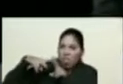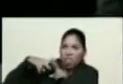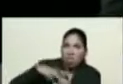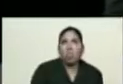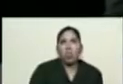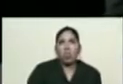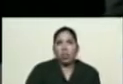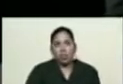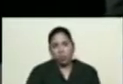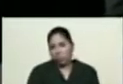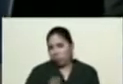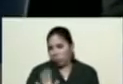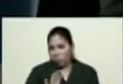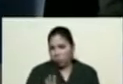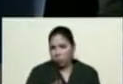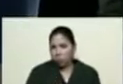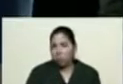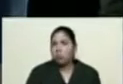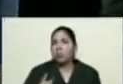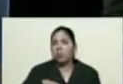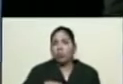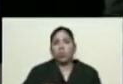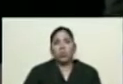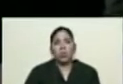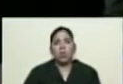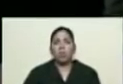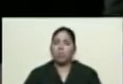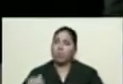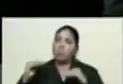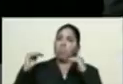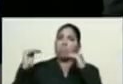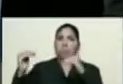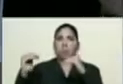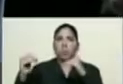señor Kuczynski. Para garantizar la dignidad del pueblo venezolano.